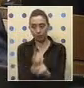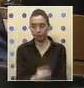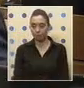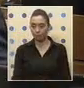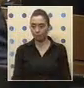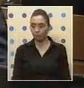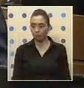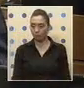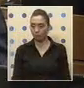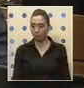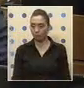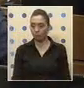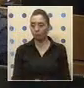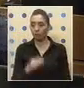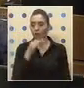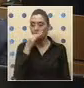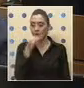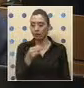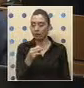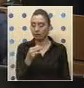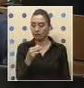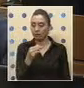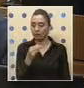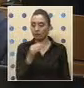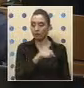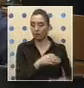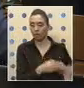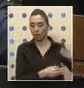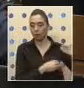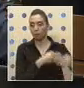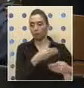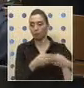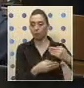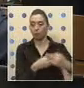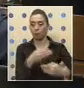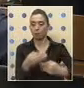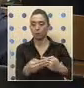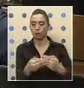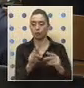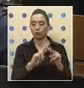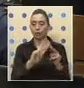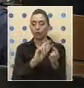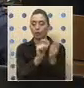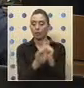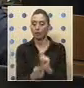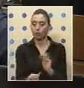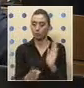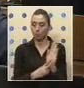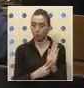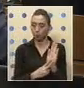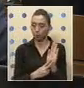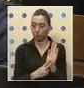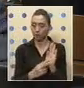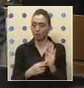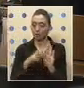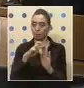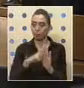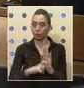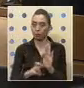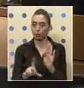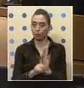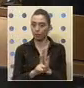Y aquí se ha argumentado que respecto a este proceso de reforma tributaria y en torno a este proyecto de